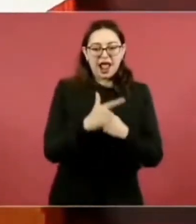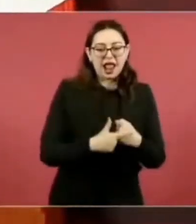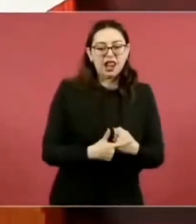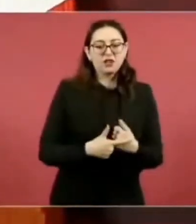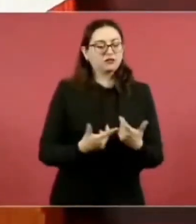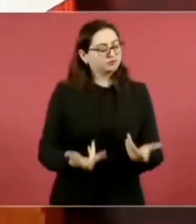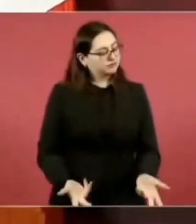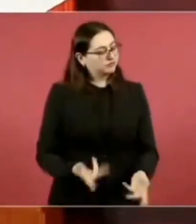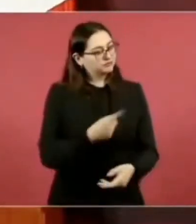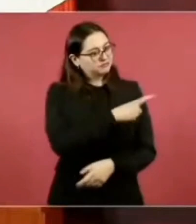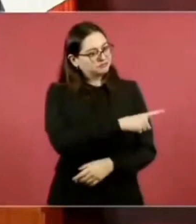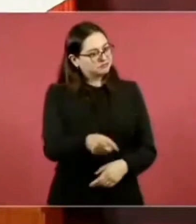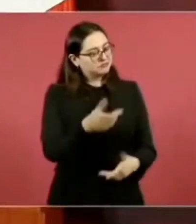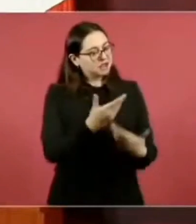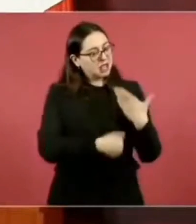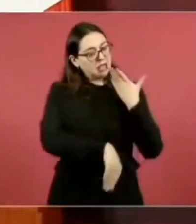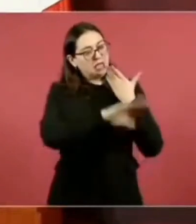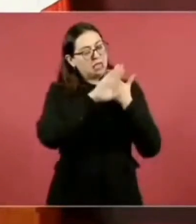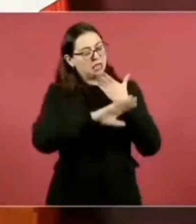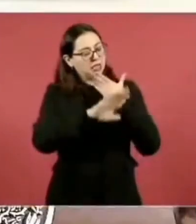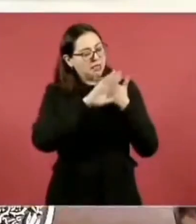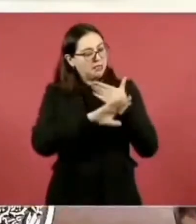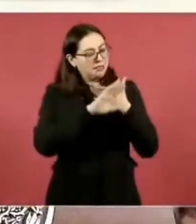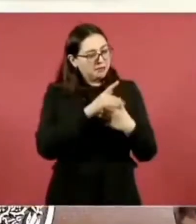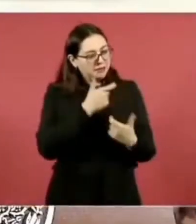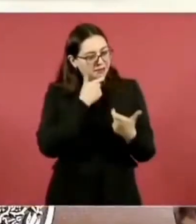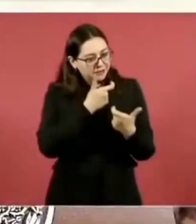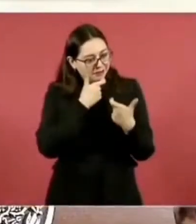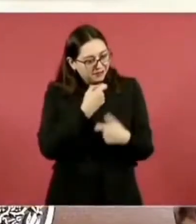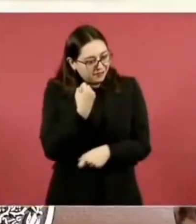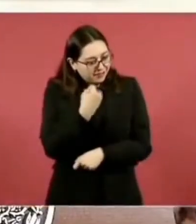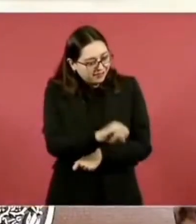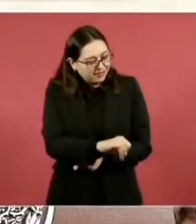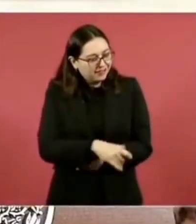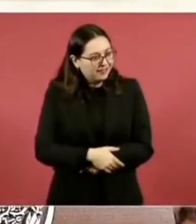por los servicios prestados, ¿no?,